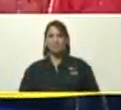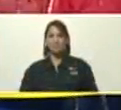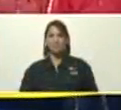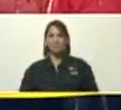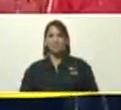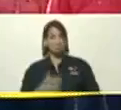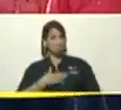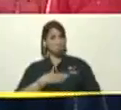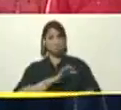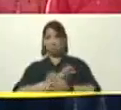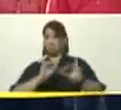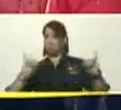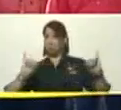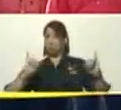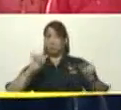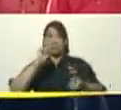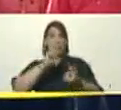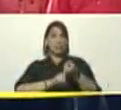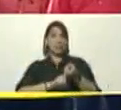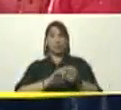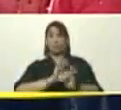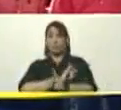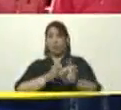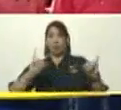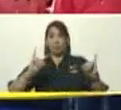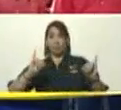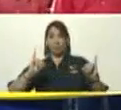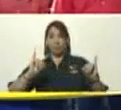Yo estoy casado con Cilia por el civil.